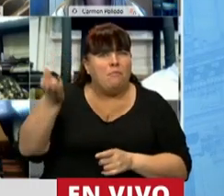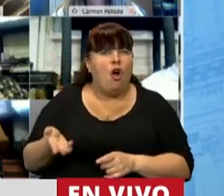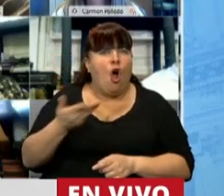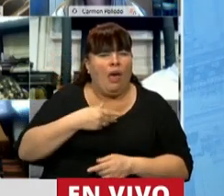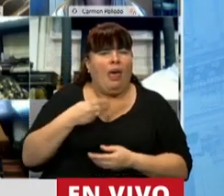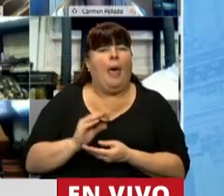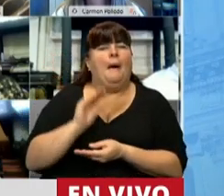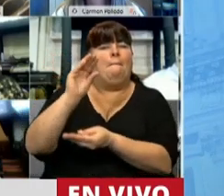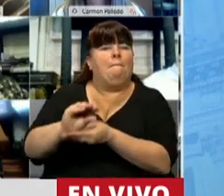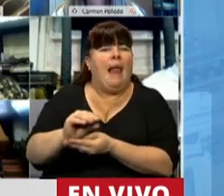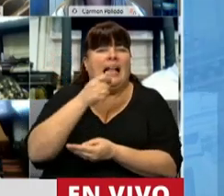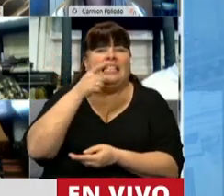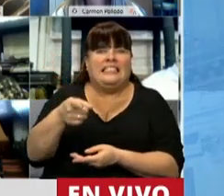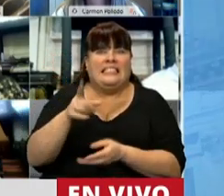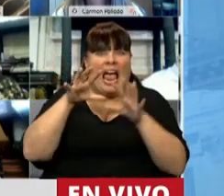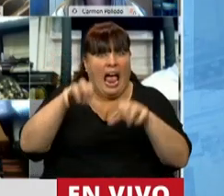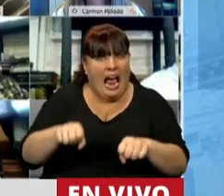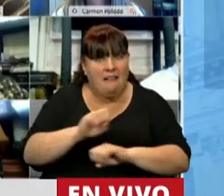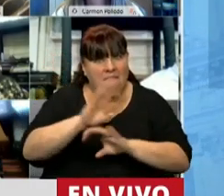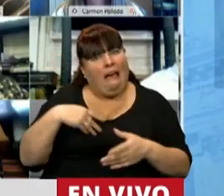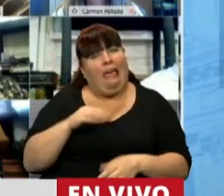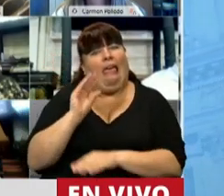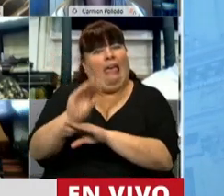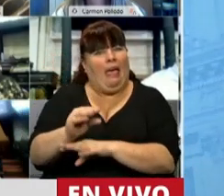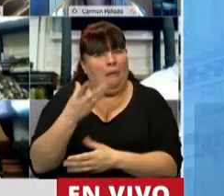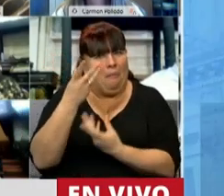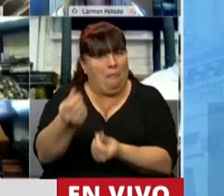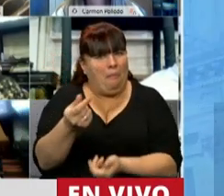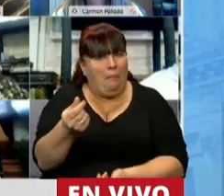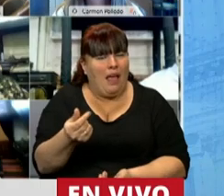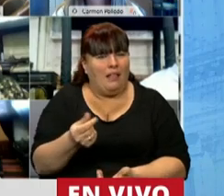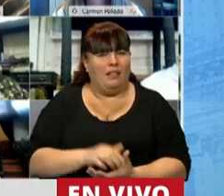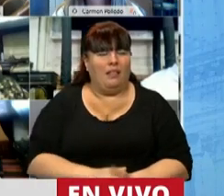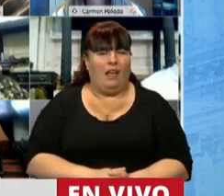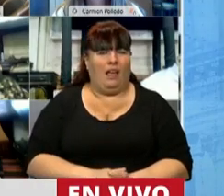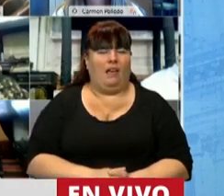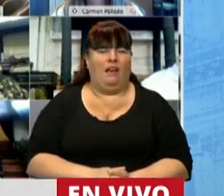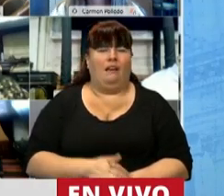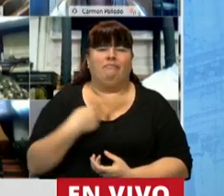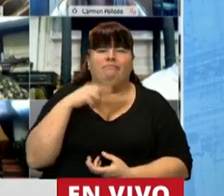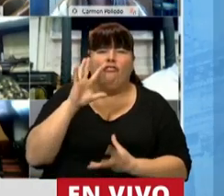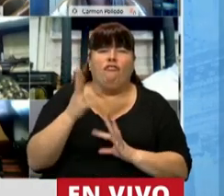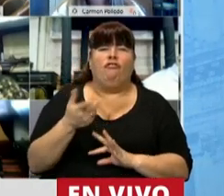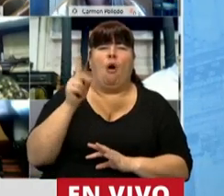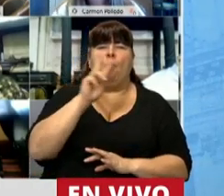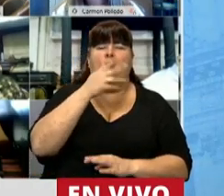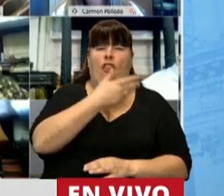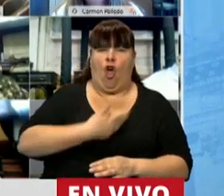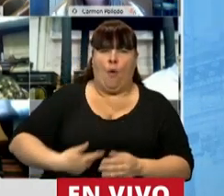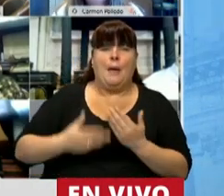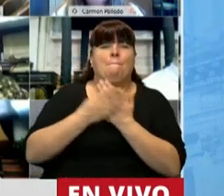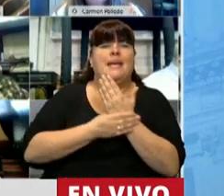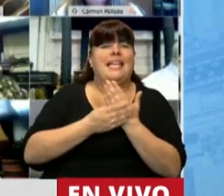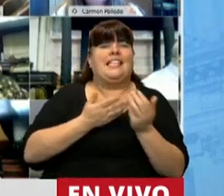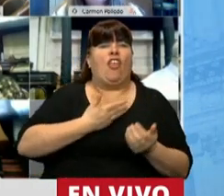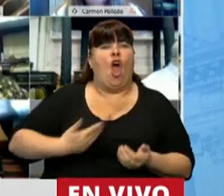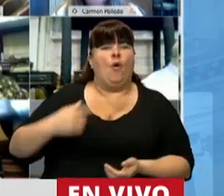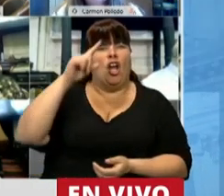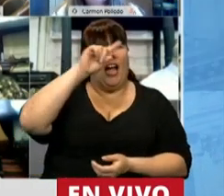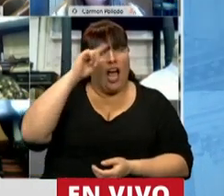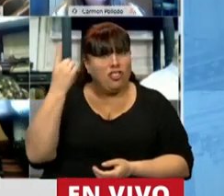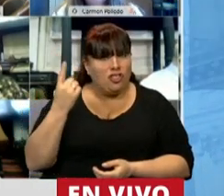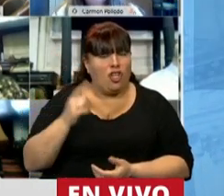da dinero a quienes cometen este tipo de actividades delictivas. Estamos viendo cómo una funcionaria, una ministra del Gobierno